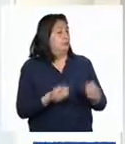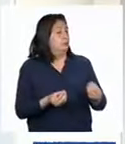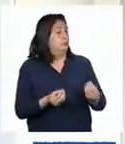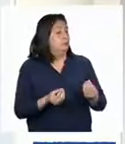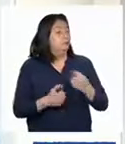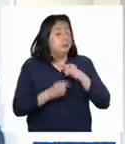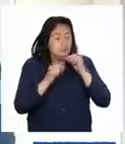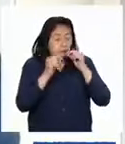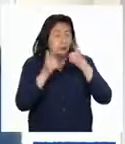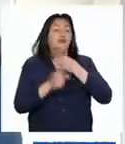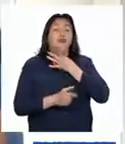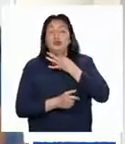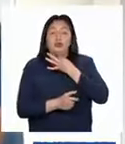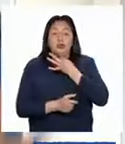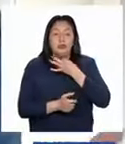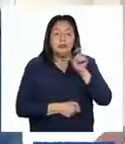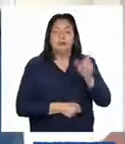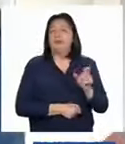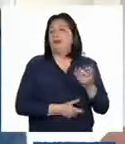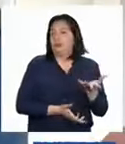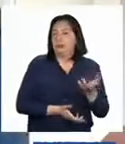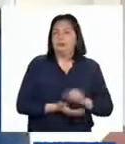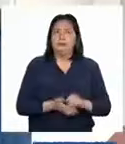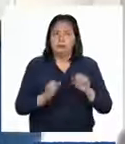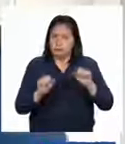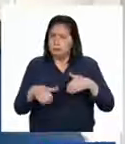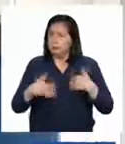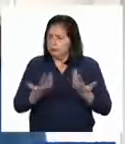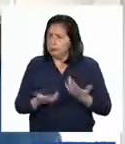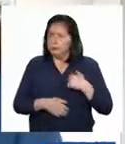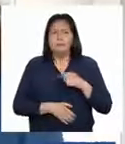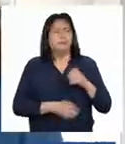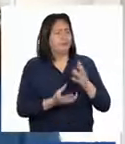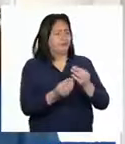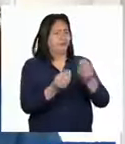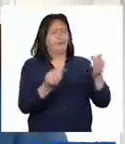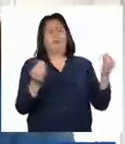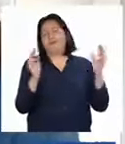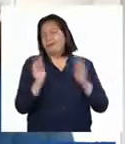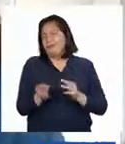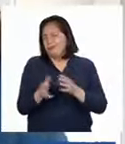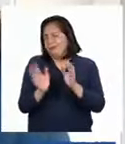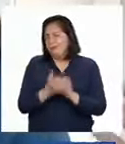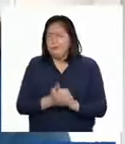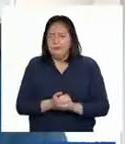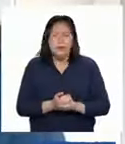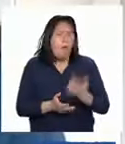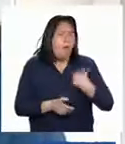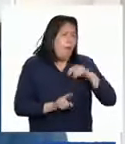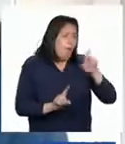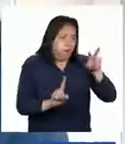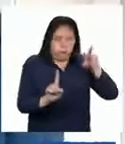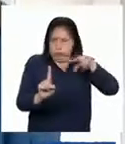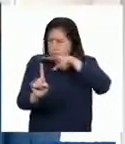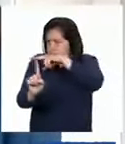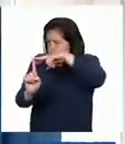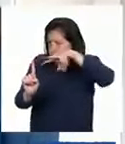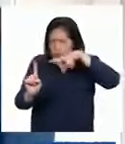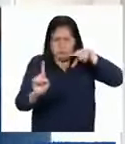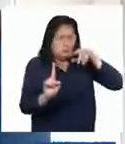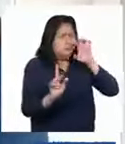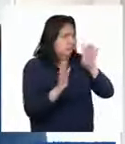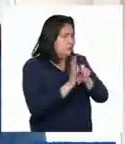por despertar la curiosidad. Podemos despertar la curiosidad. Hay un montón de maneras. Basta con mirar alrededor.